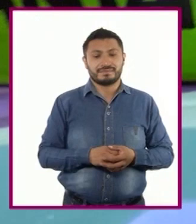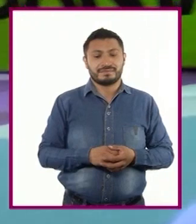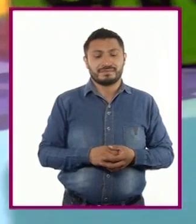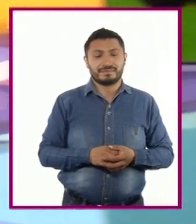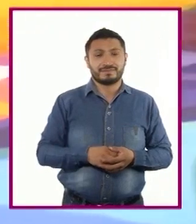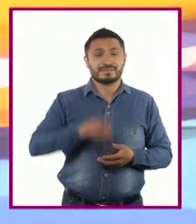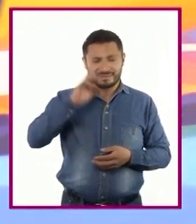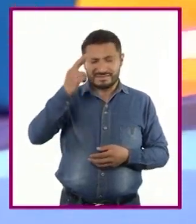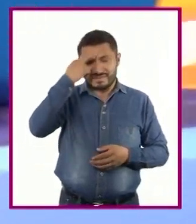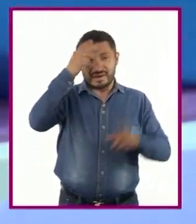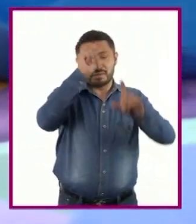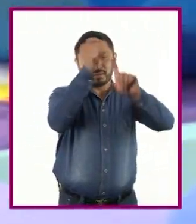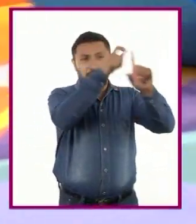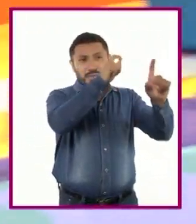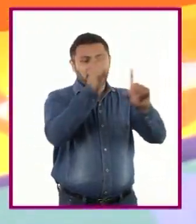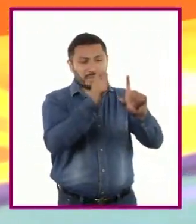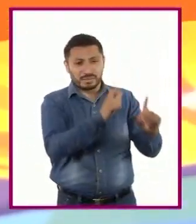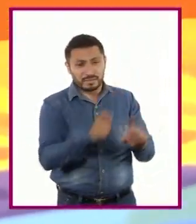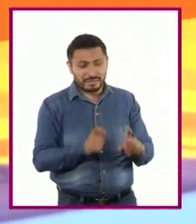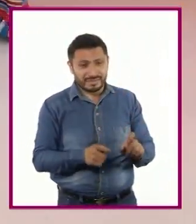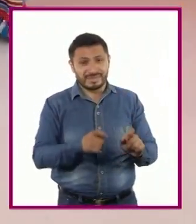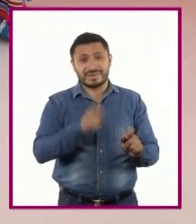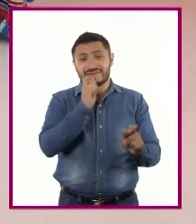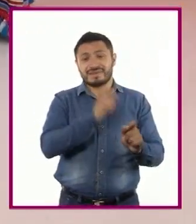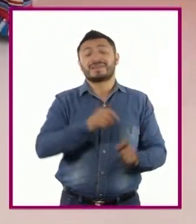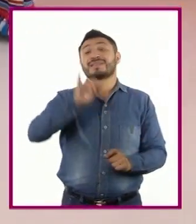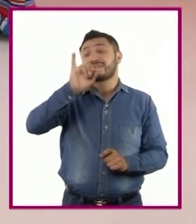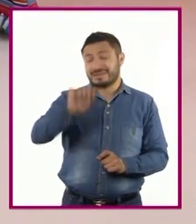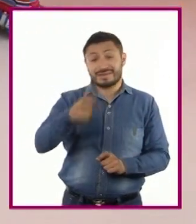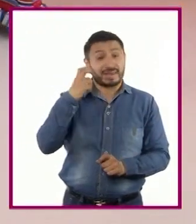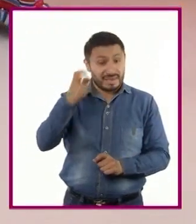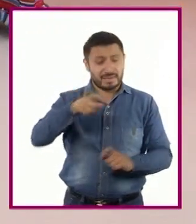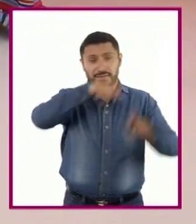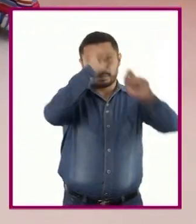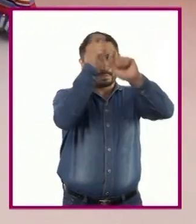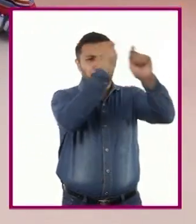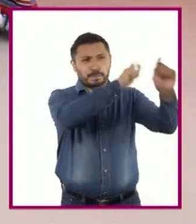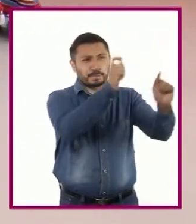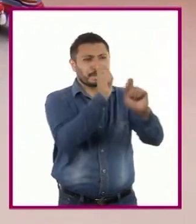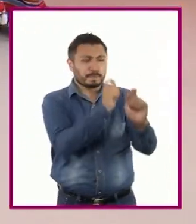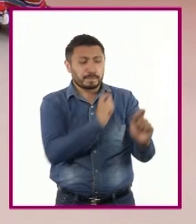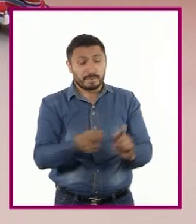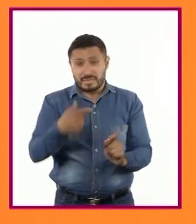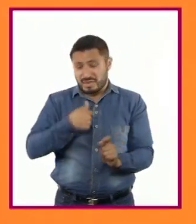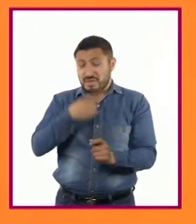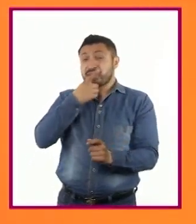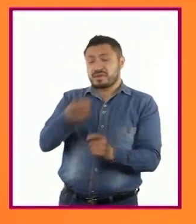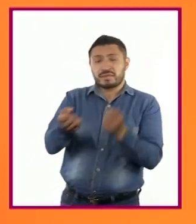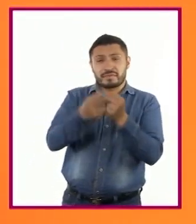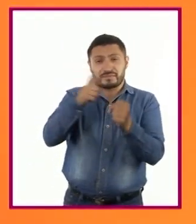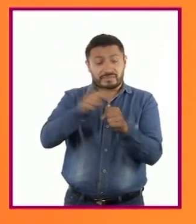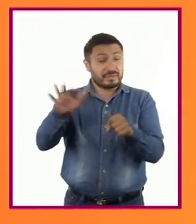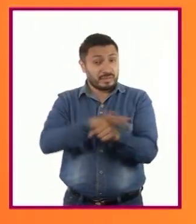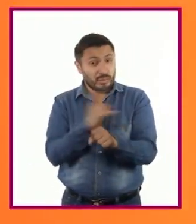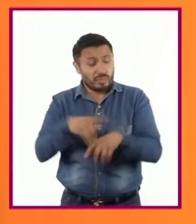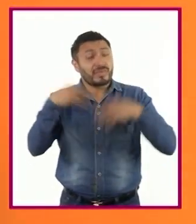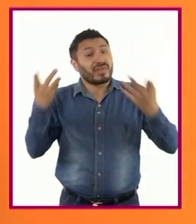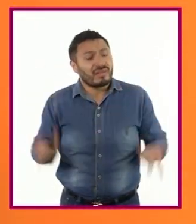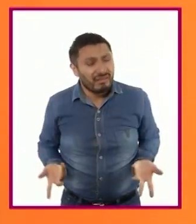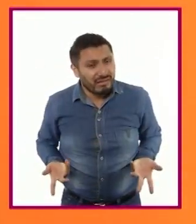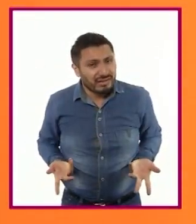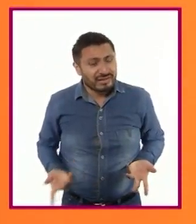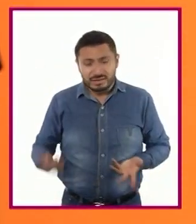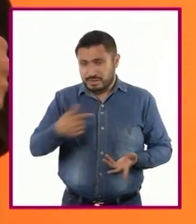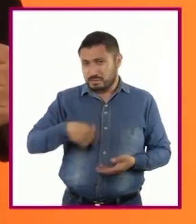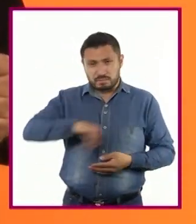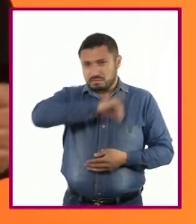¿Recuerdas la escultura? Okay. Sí. Muy bien. Esa escultura... yo digo que es social porque yo